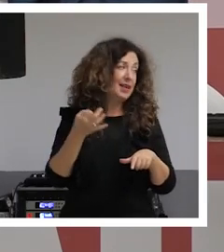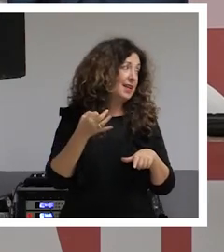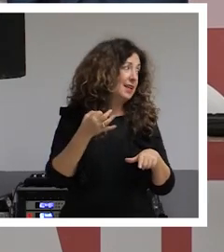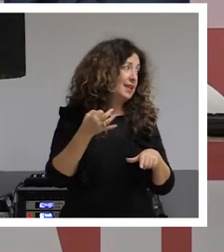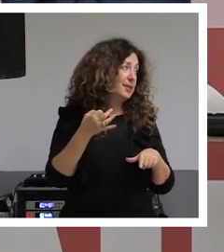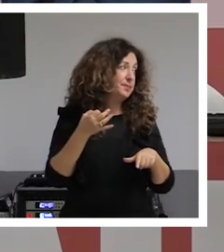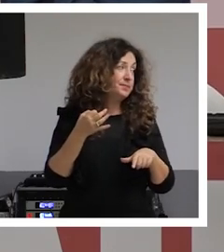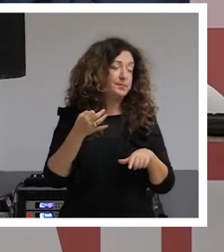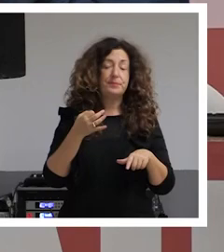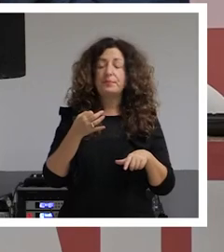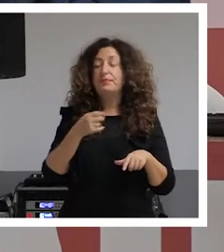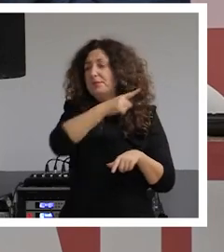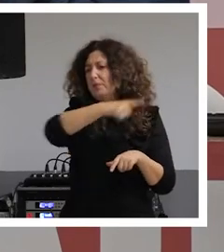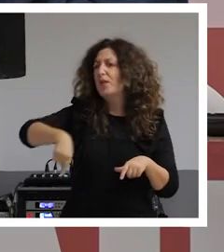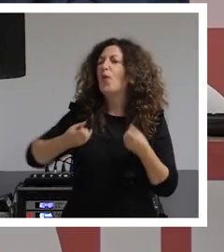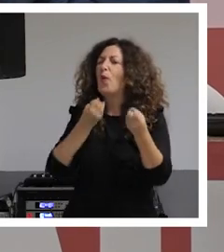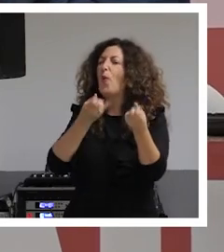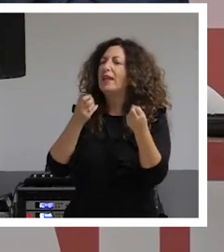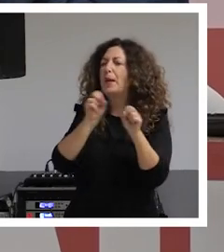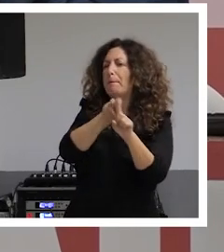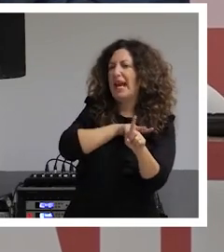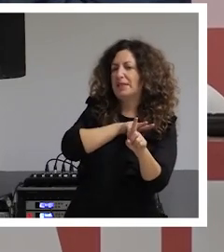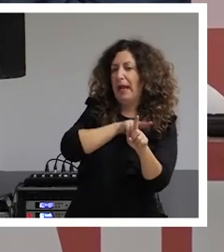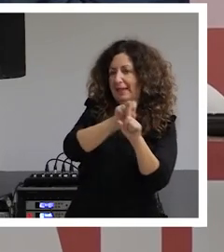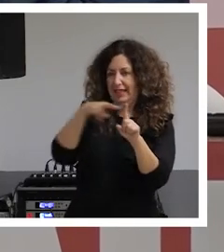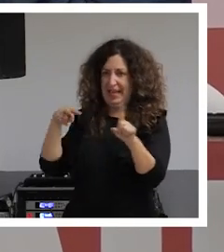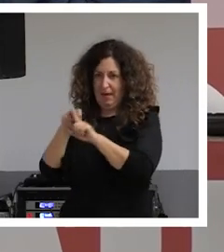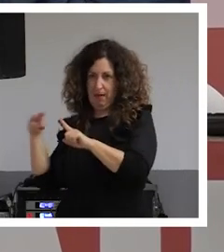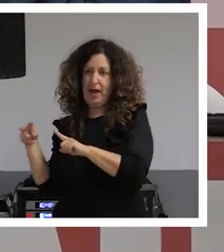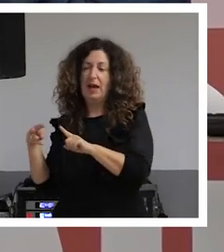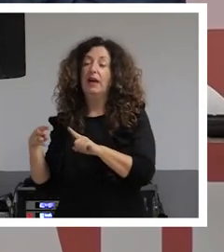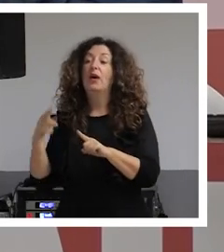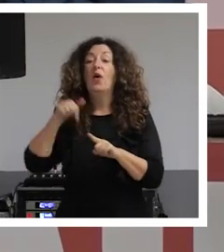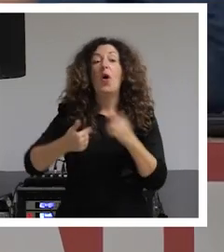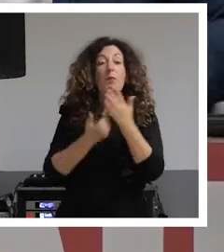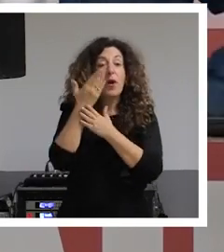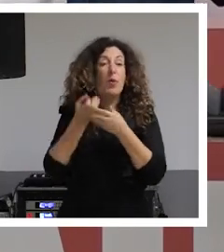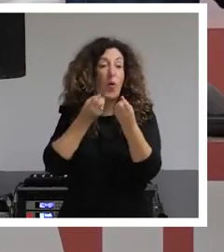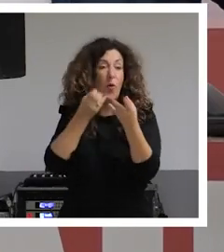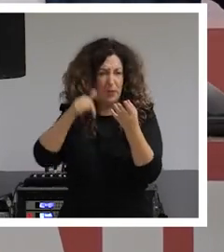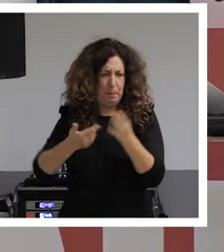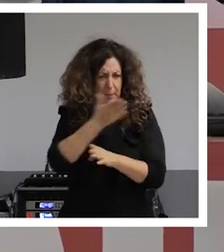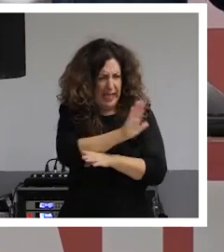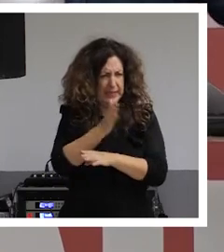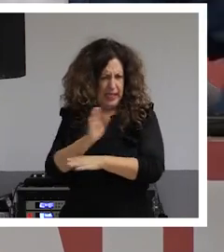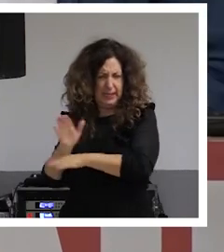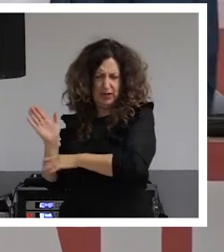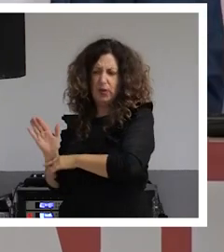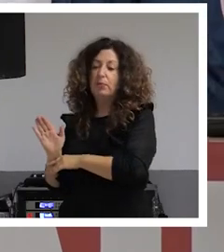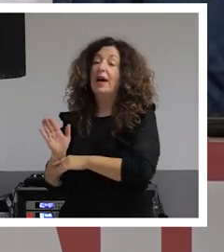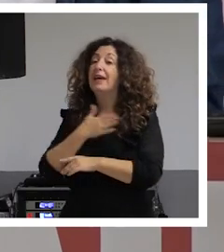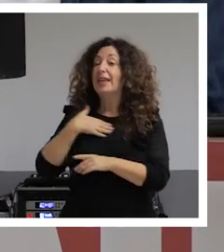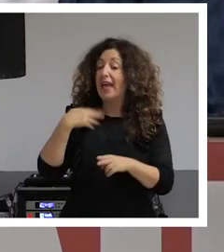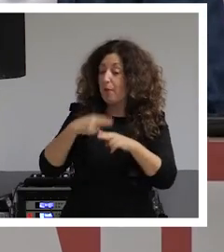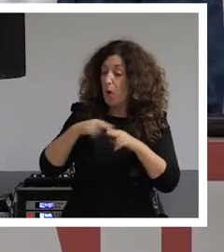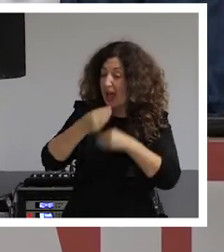nos cuenten su su perspectiva esta mañana nos contaba uno de ellos que ahora los presentó que para hacer